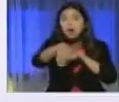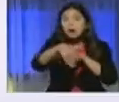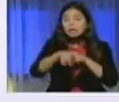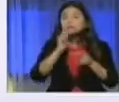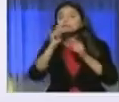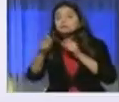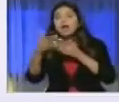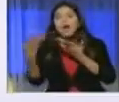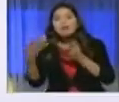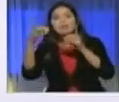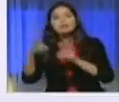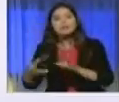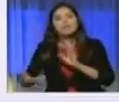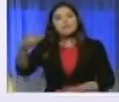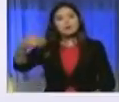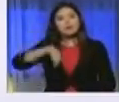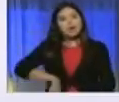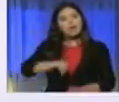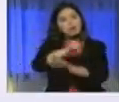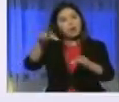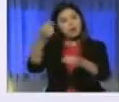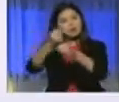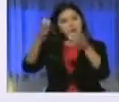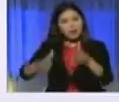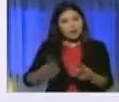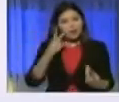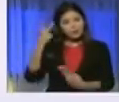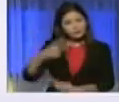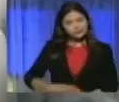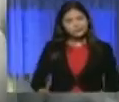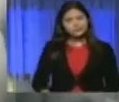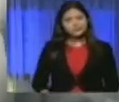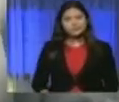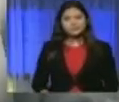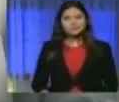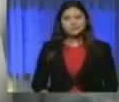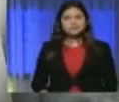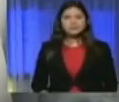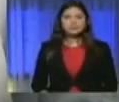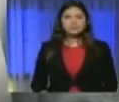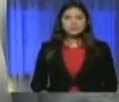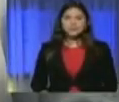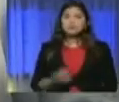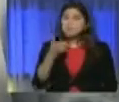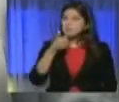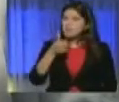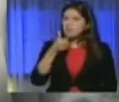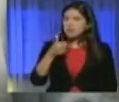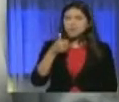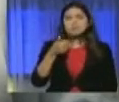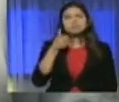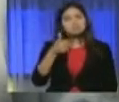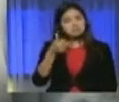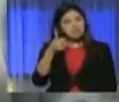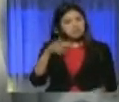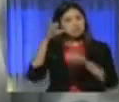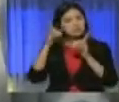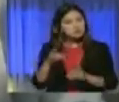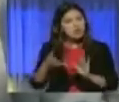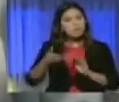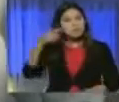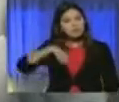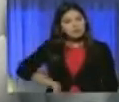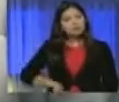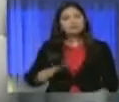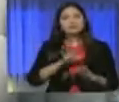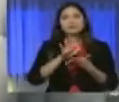de defender el salario de los trabajadores del país. Adelante. Fue muy oportuno y muy buena la medida para compensar un